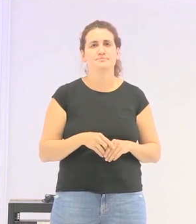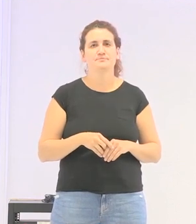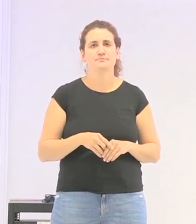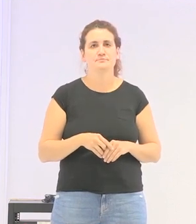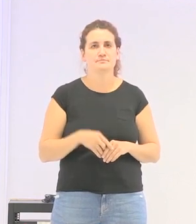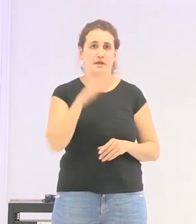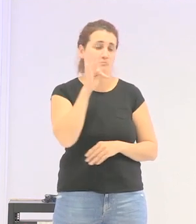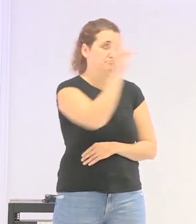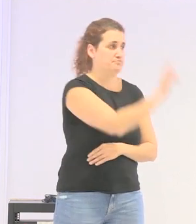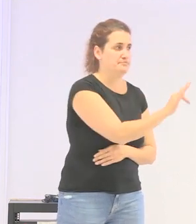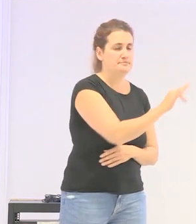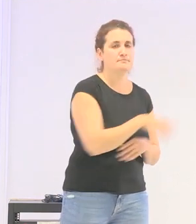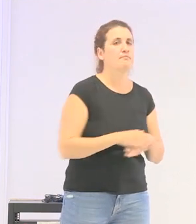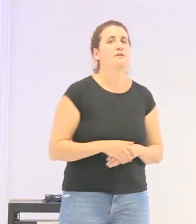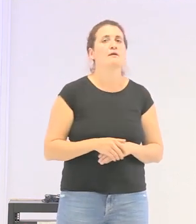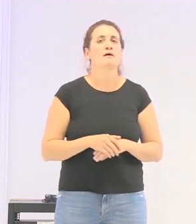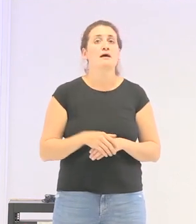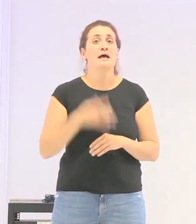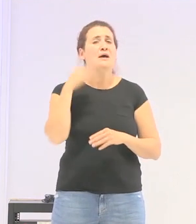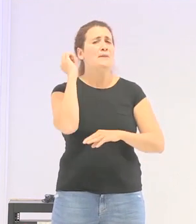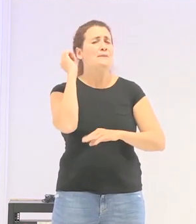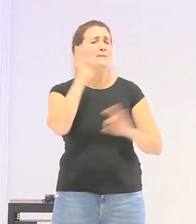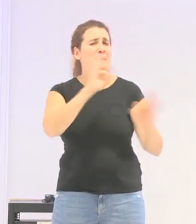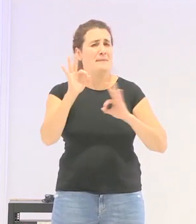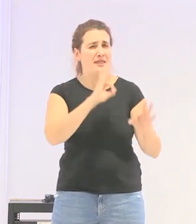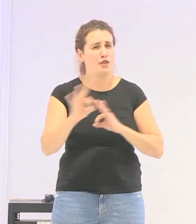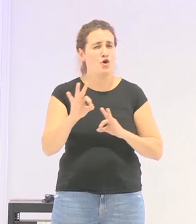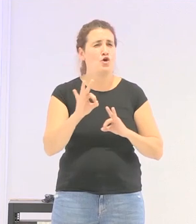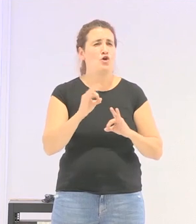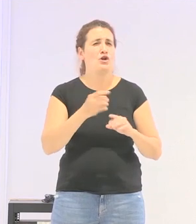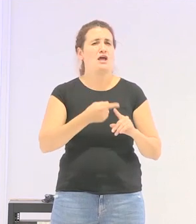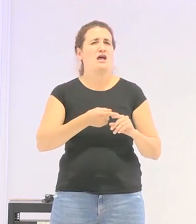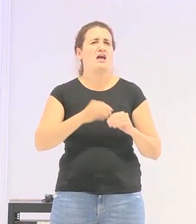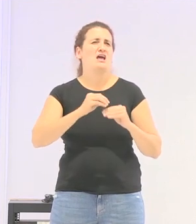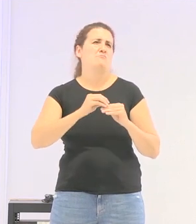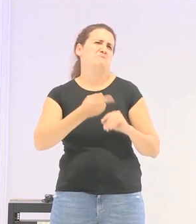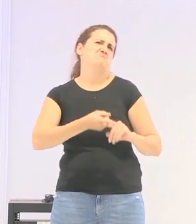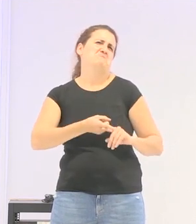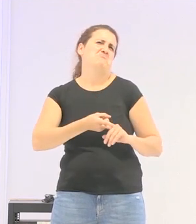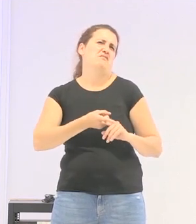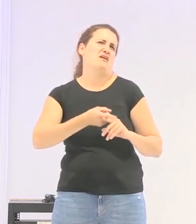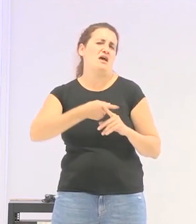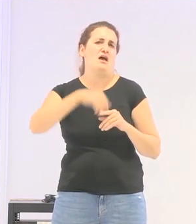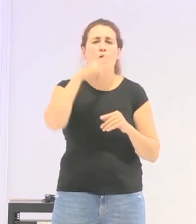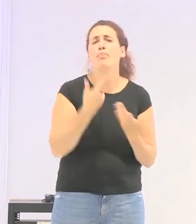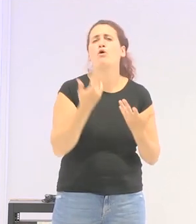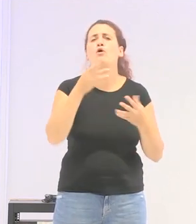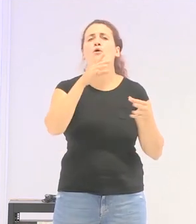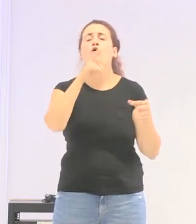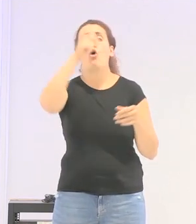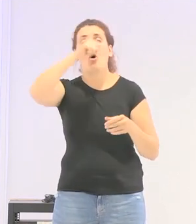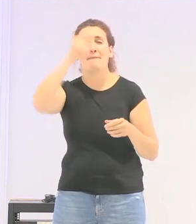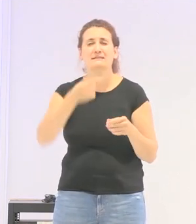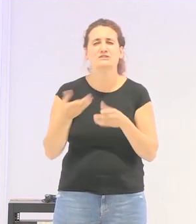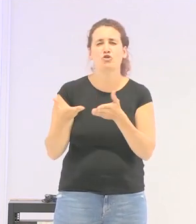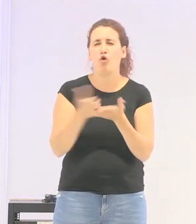palabra. La preparación ha tenido éxito cuando los hombres pierden el contacto con sus semejantes, tanto como la realidad que existe en